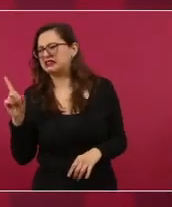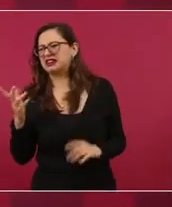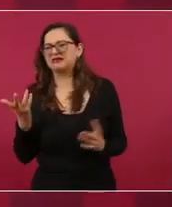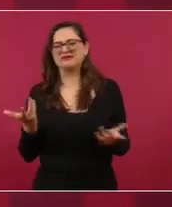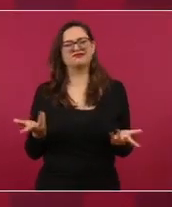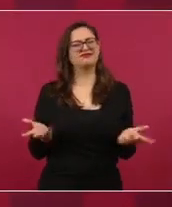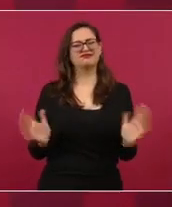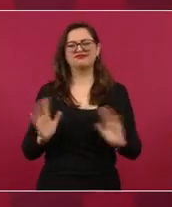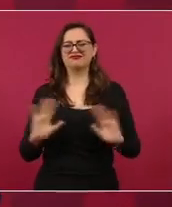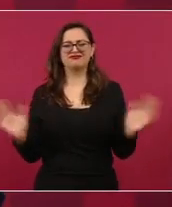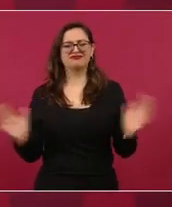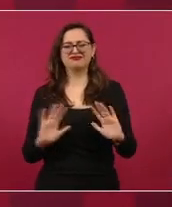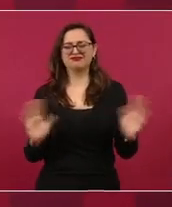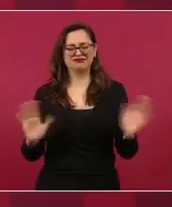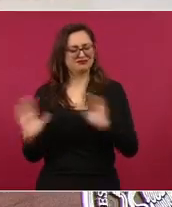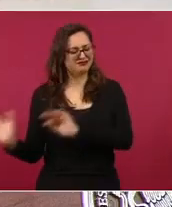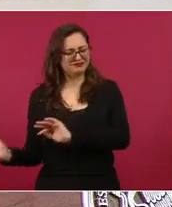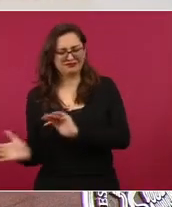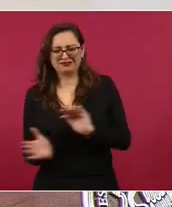se trata de ser